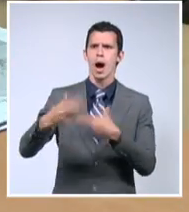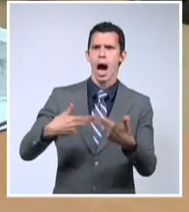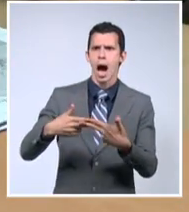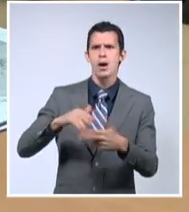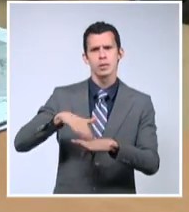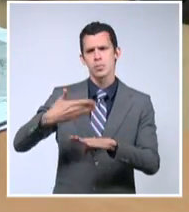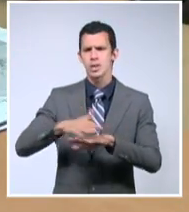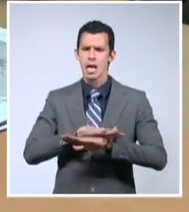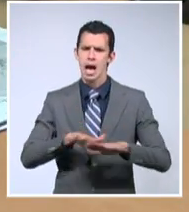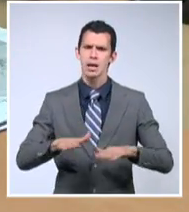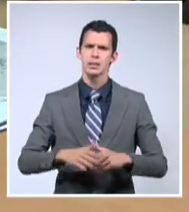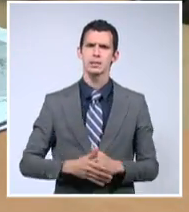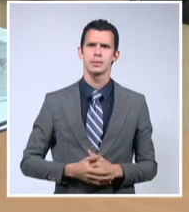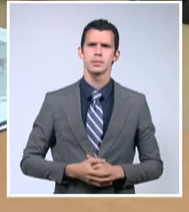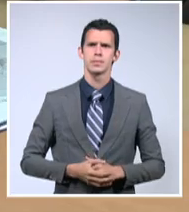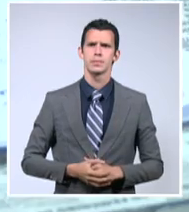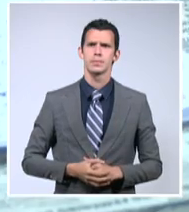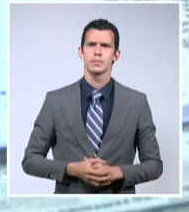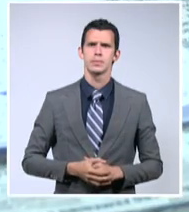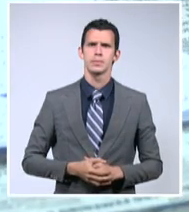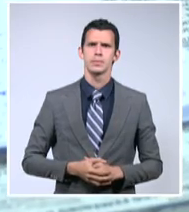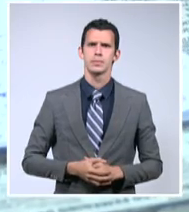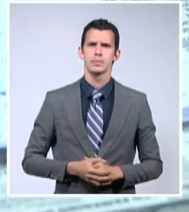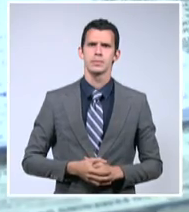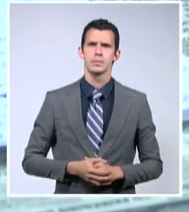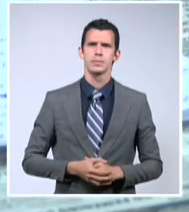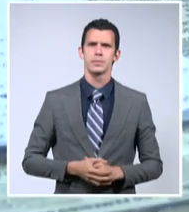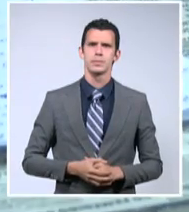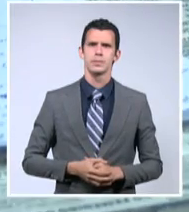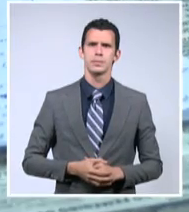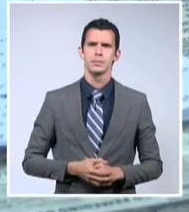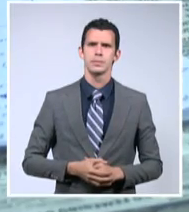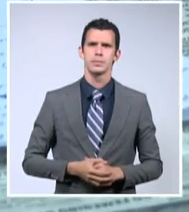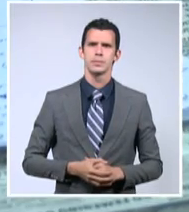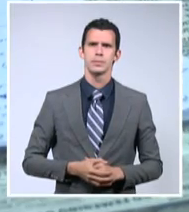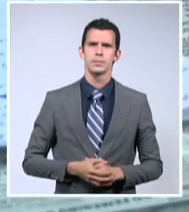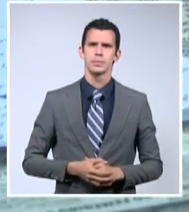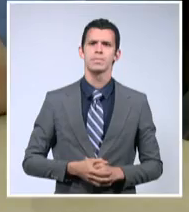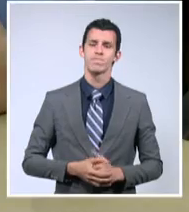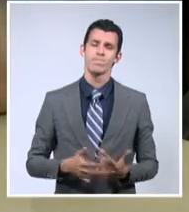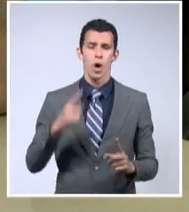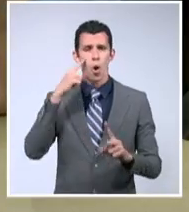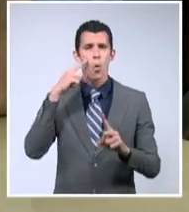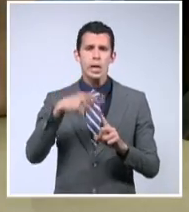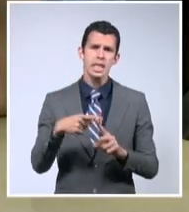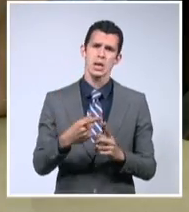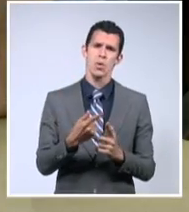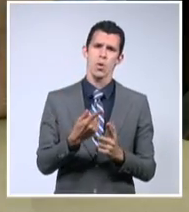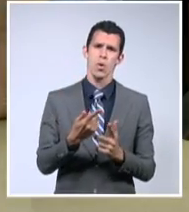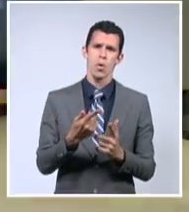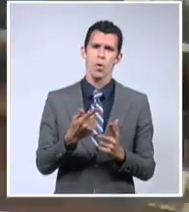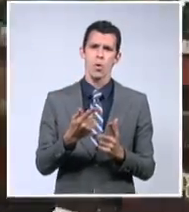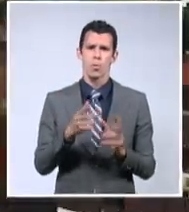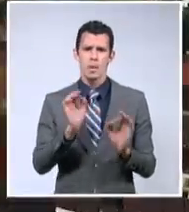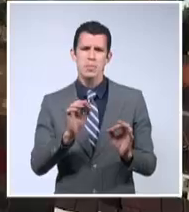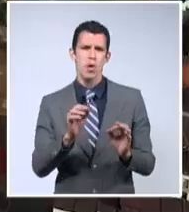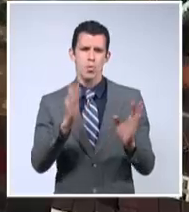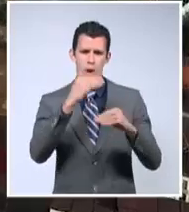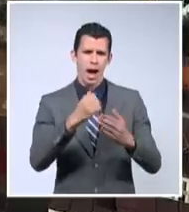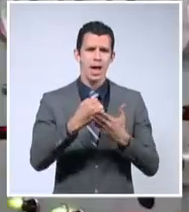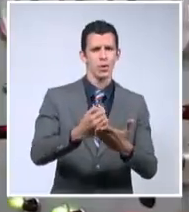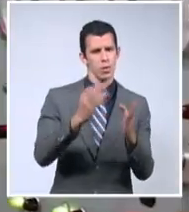Las acciones de sabotaje se dirigen intencionalmente contra objetivos económicos. En el año 2019, las autoridades